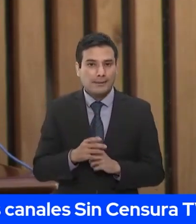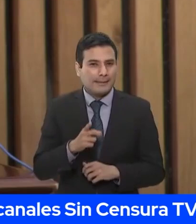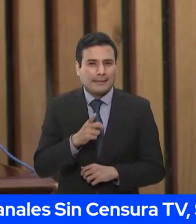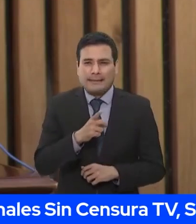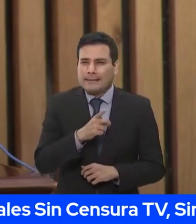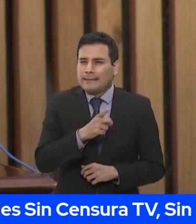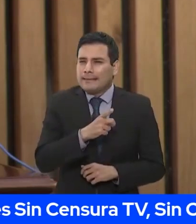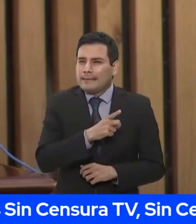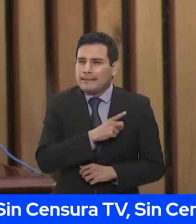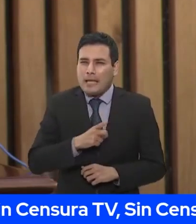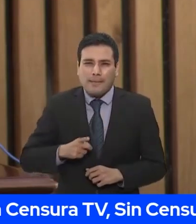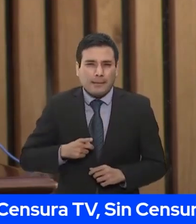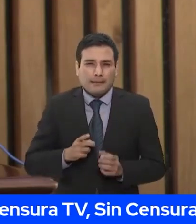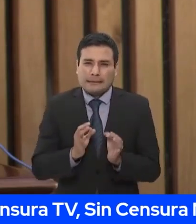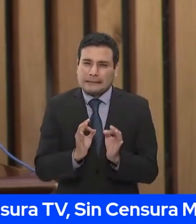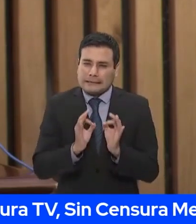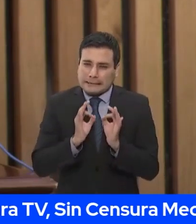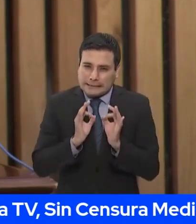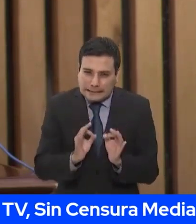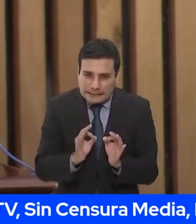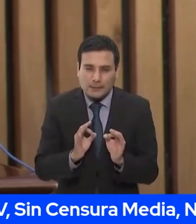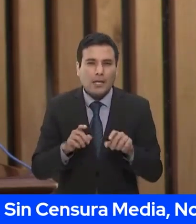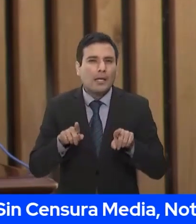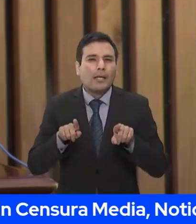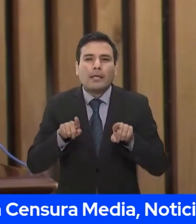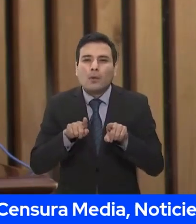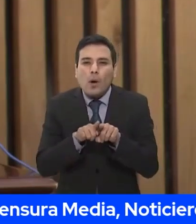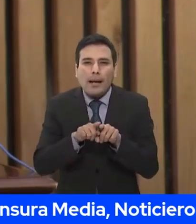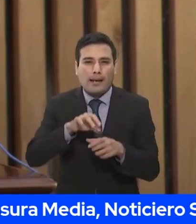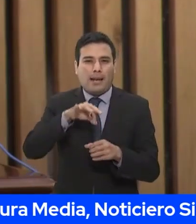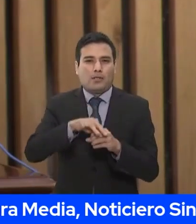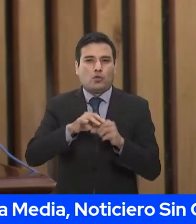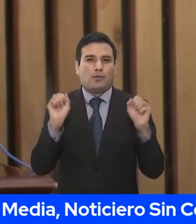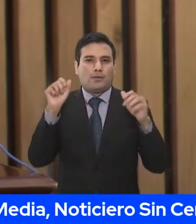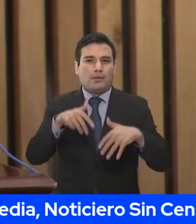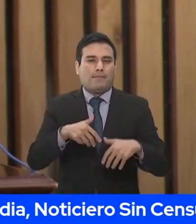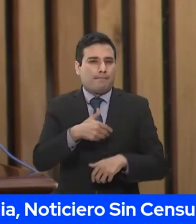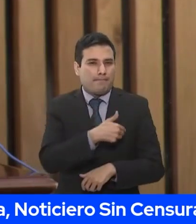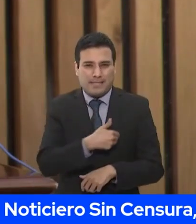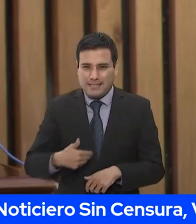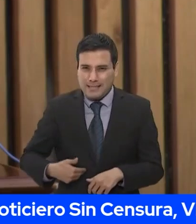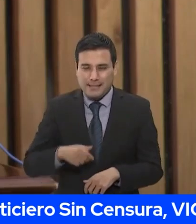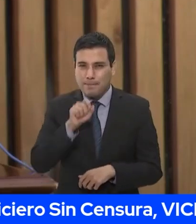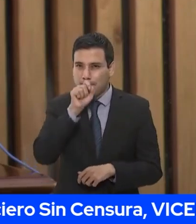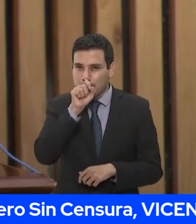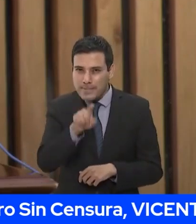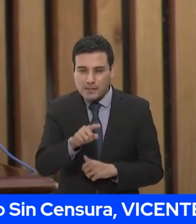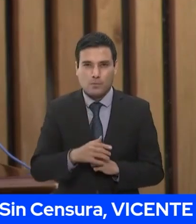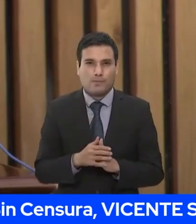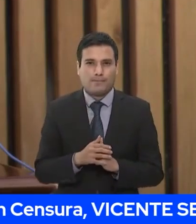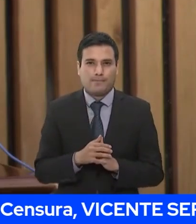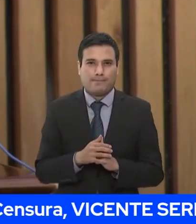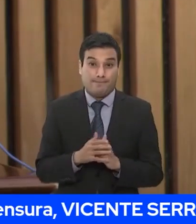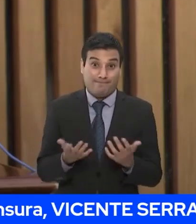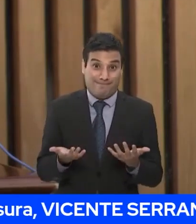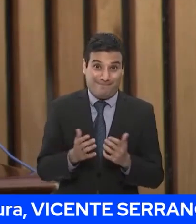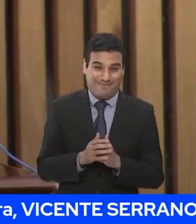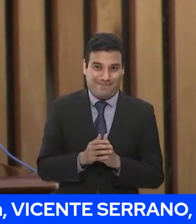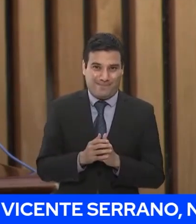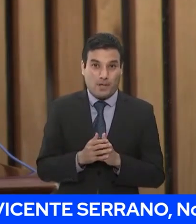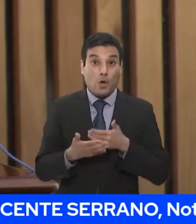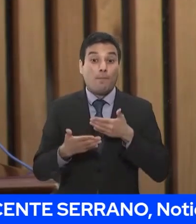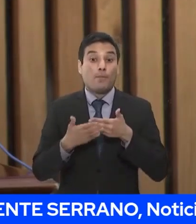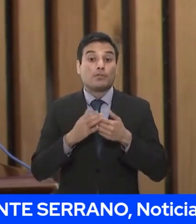misma trascendencia que la elección del presidente de México. Nadie estará dispuesto a que en la elección del